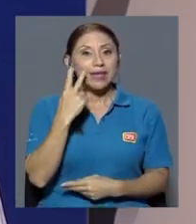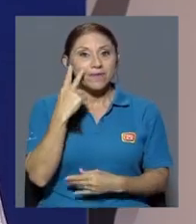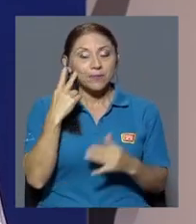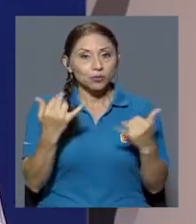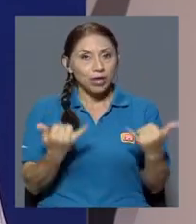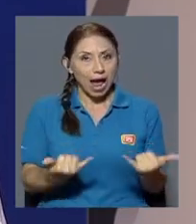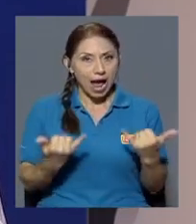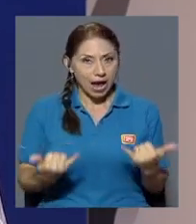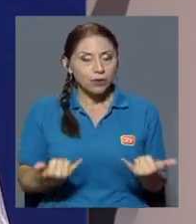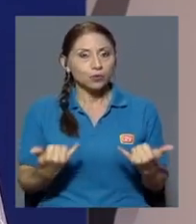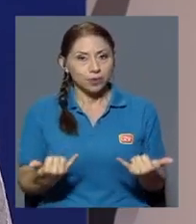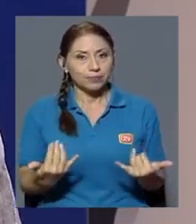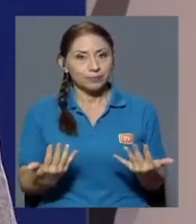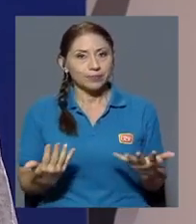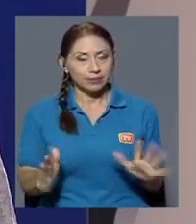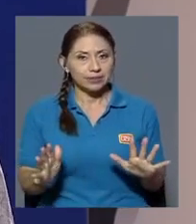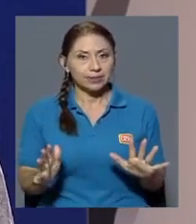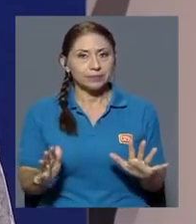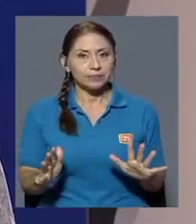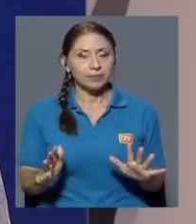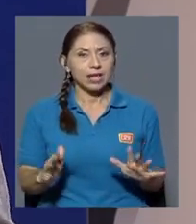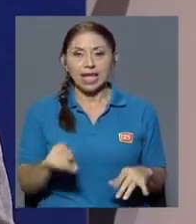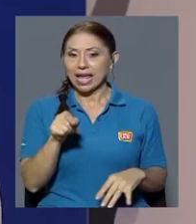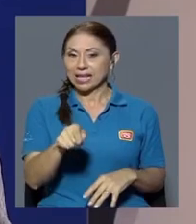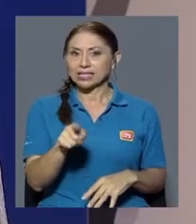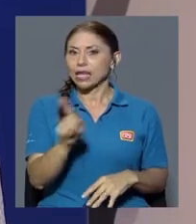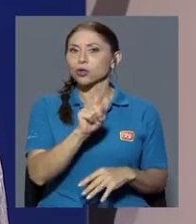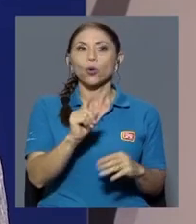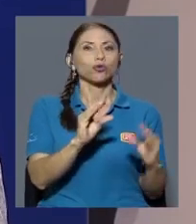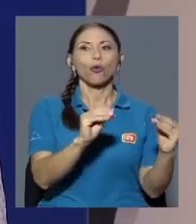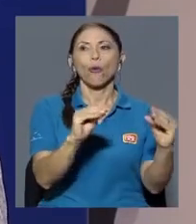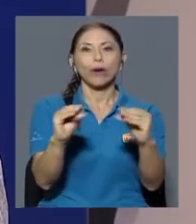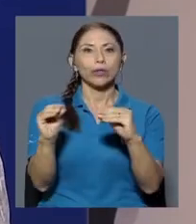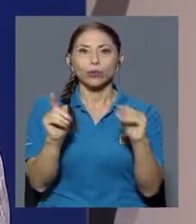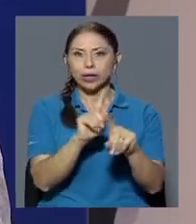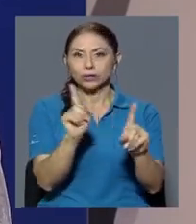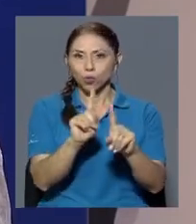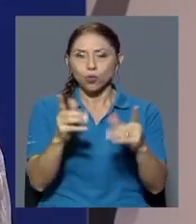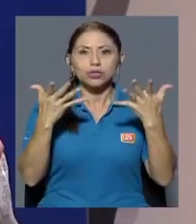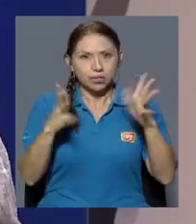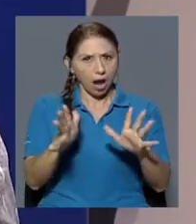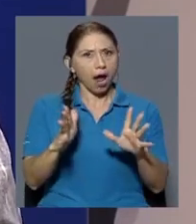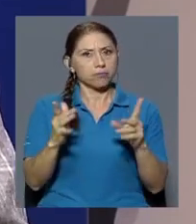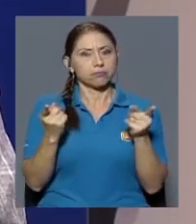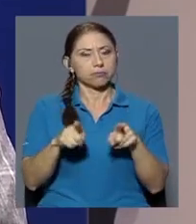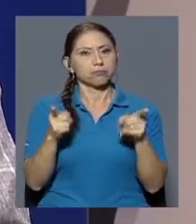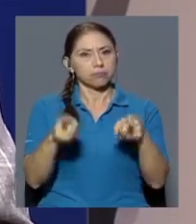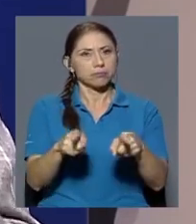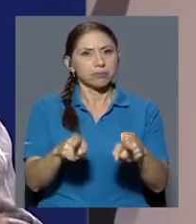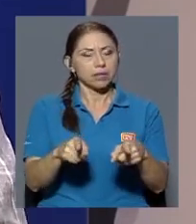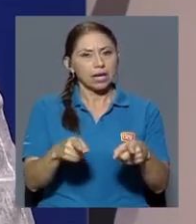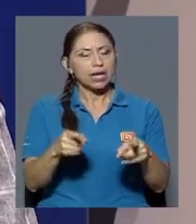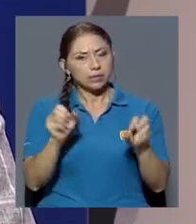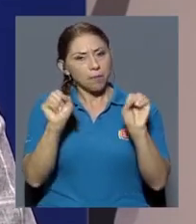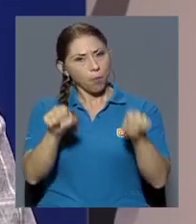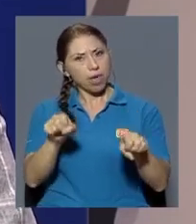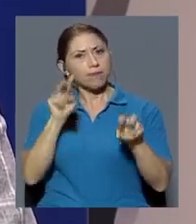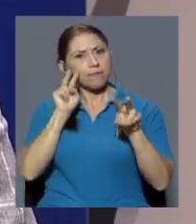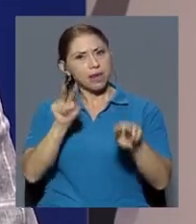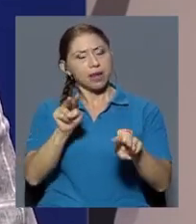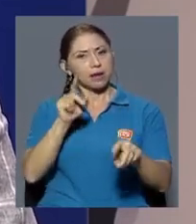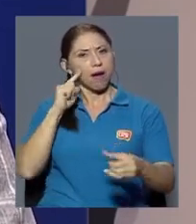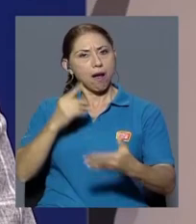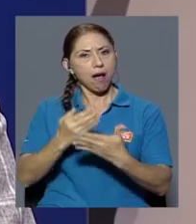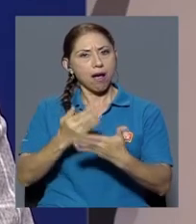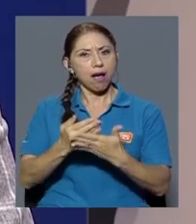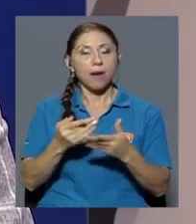que ya esto no son conjeturas son son hechos diga ya ya que se pueden se pueden ver